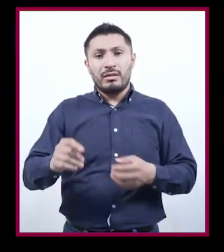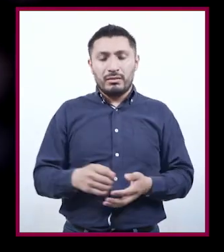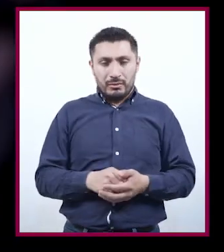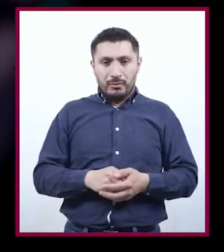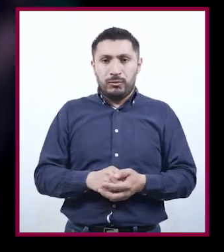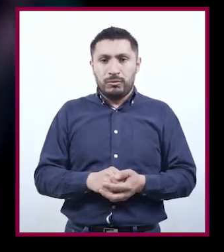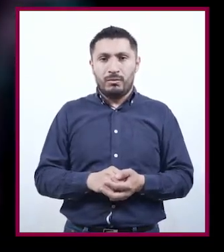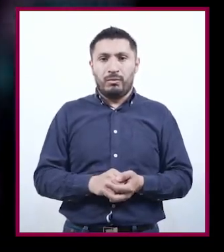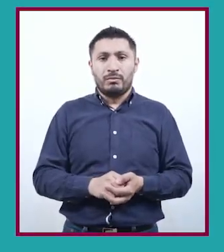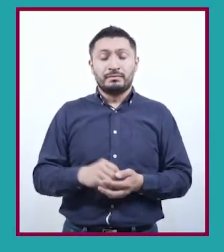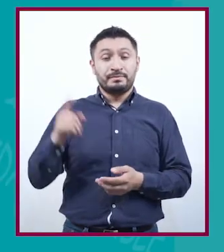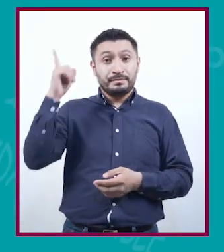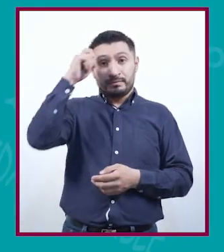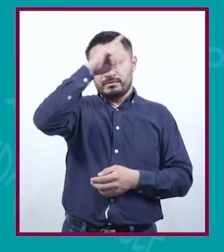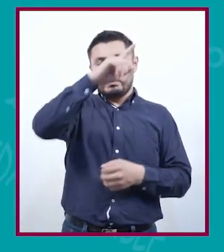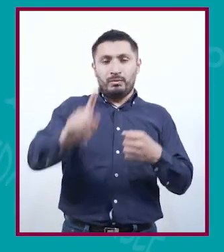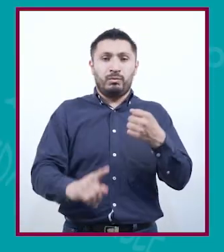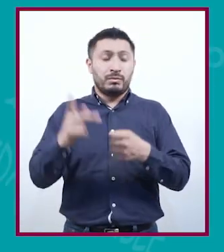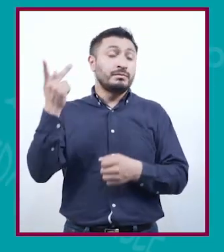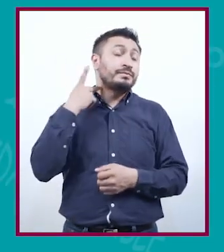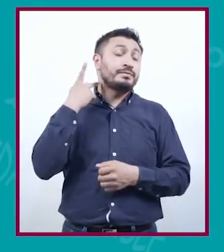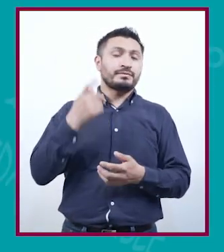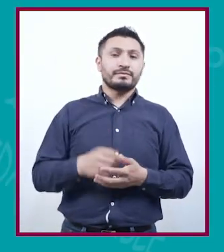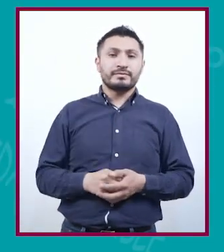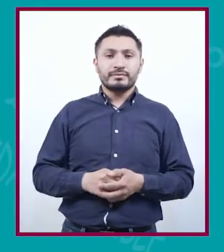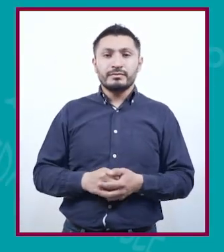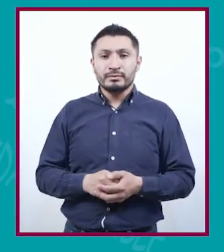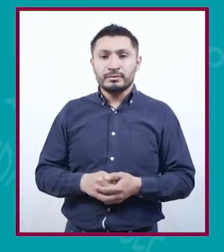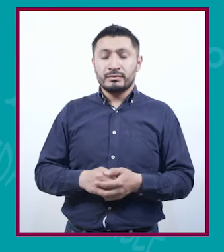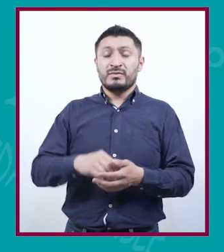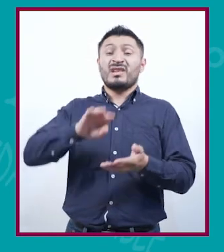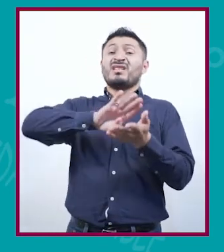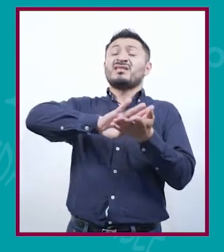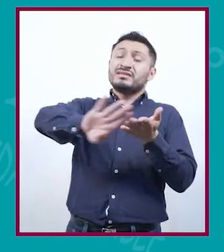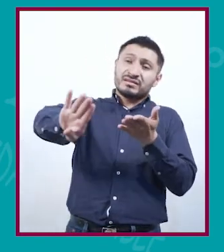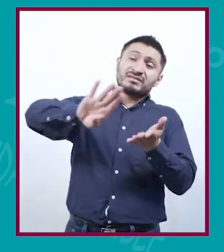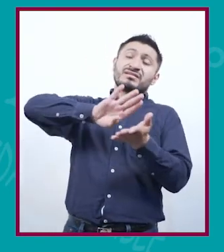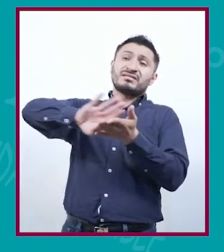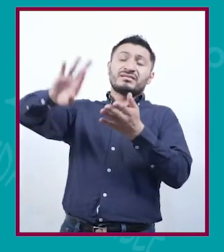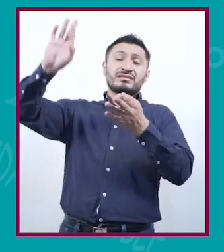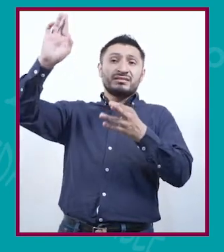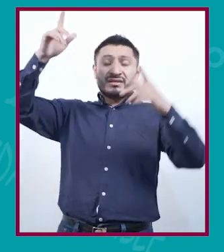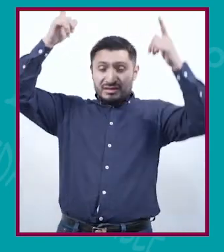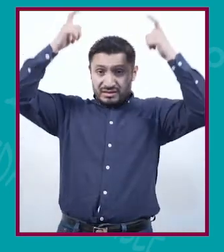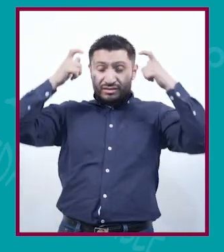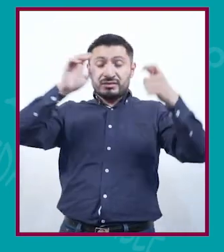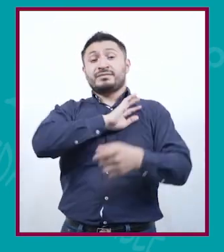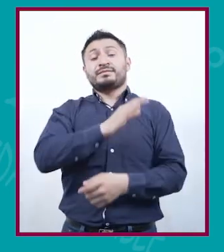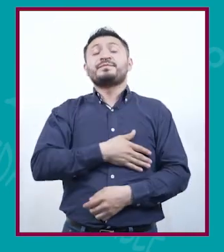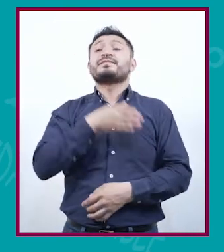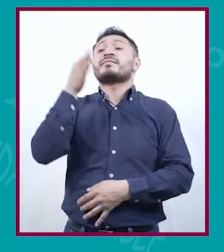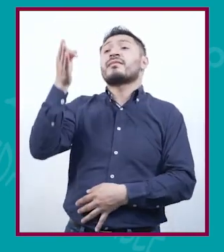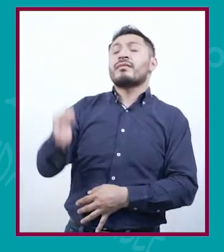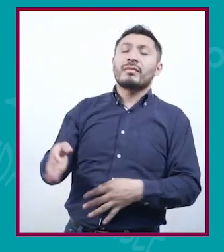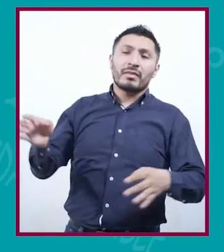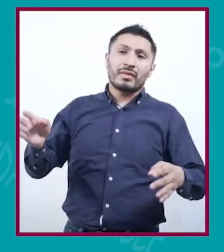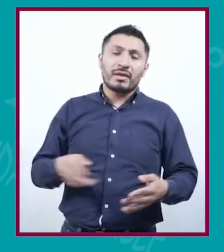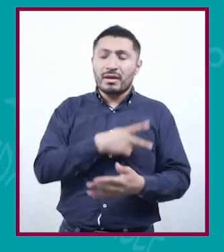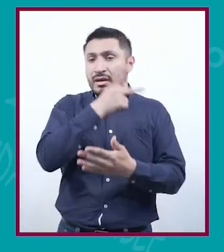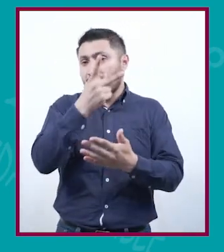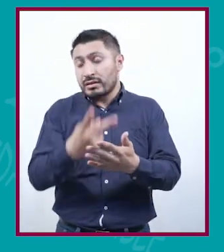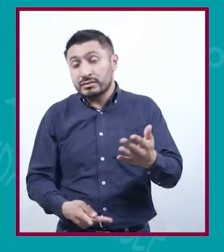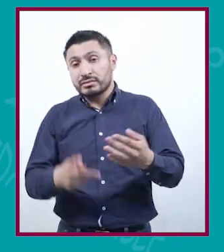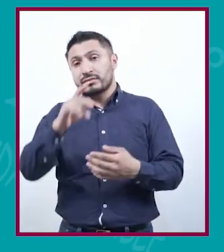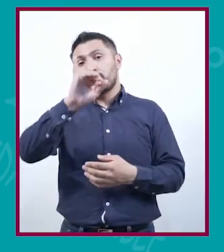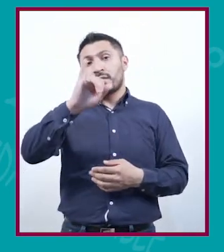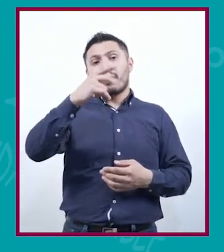independencia? Por una parte, dificultades políticas que tienen que ver con el rechazo de la corona española de